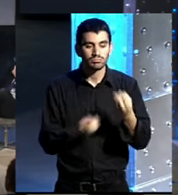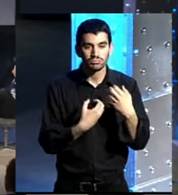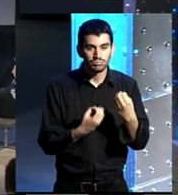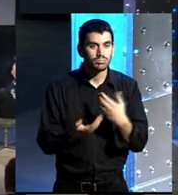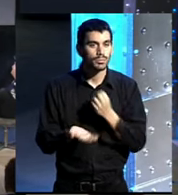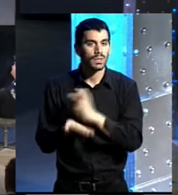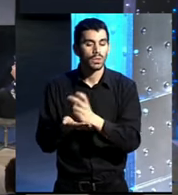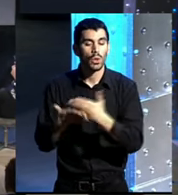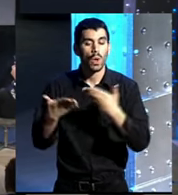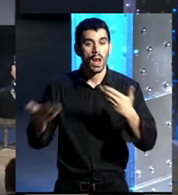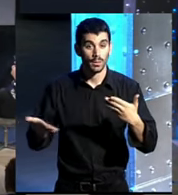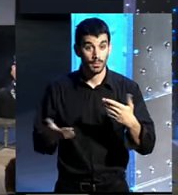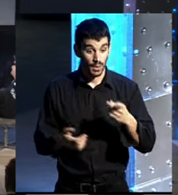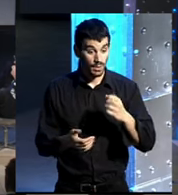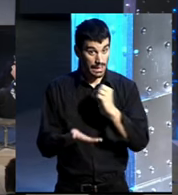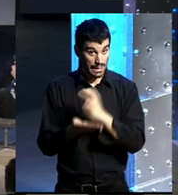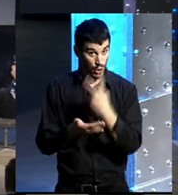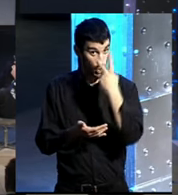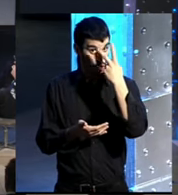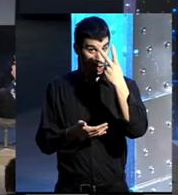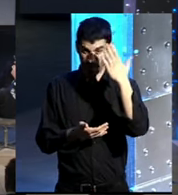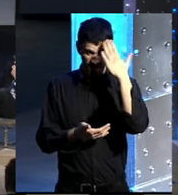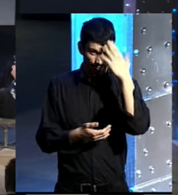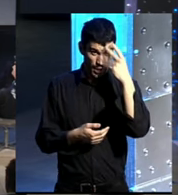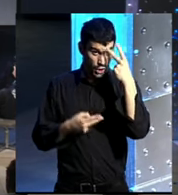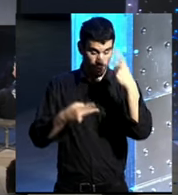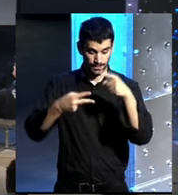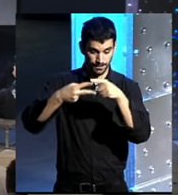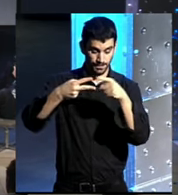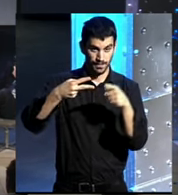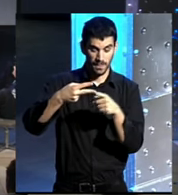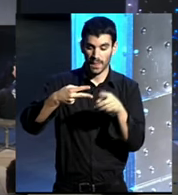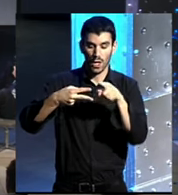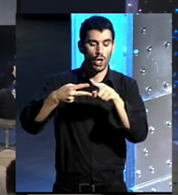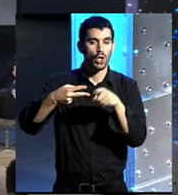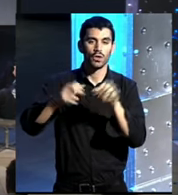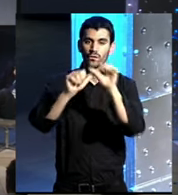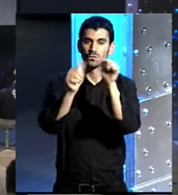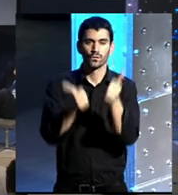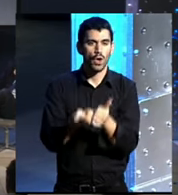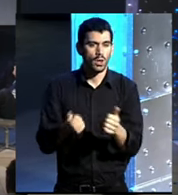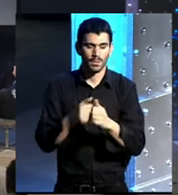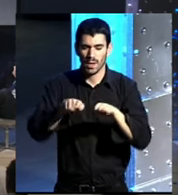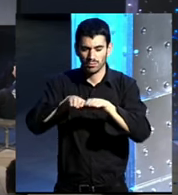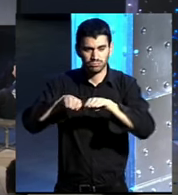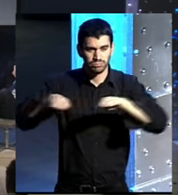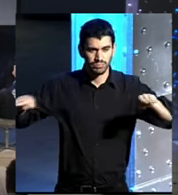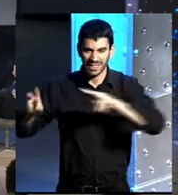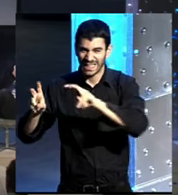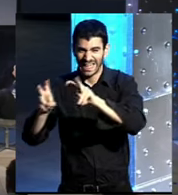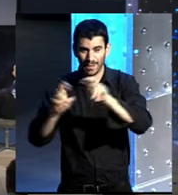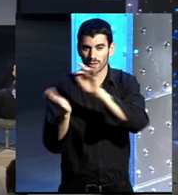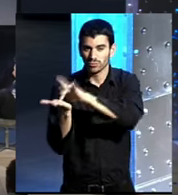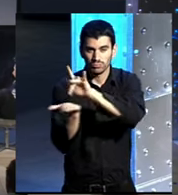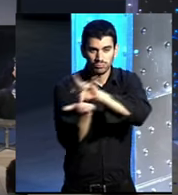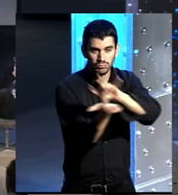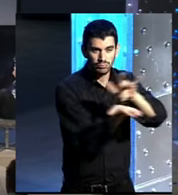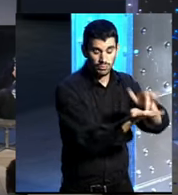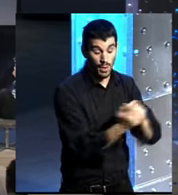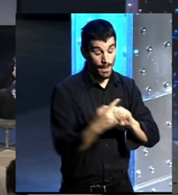Y los 2 principales retos que nos surgieron fueron 2 retos transversales, como son el cambio climático y sus